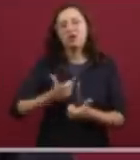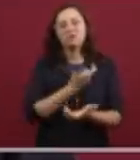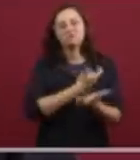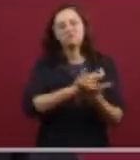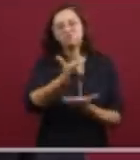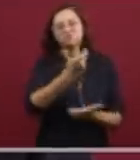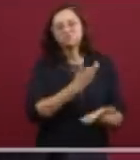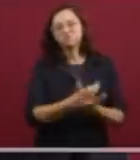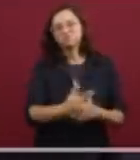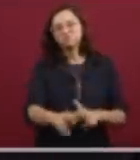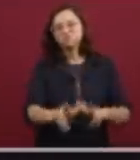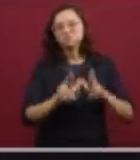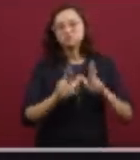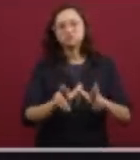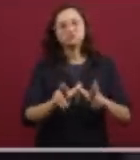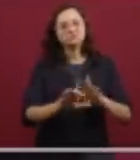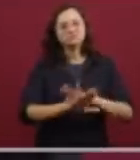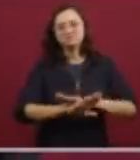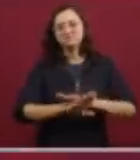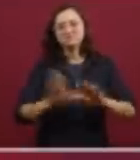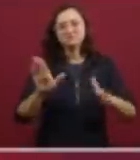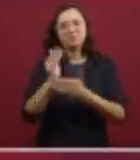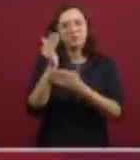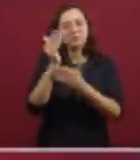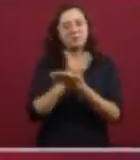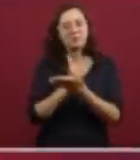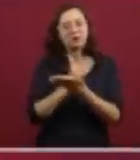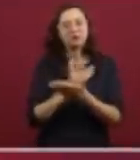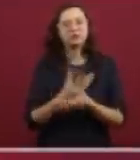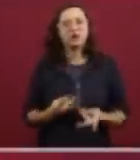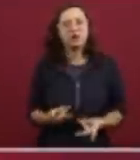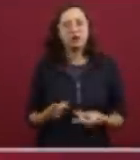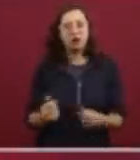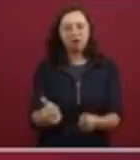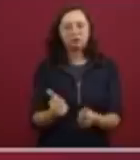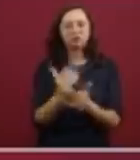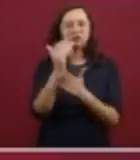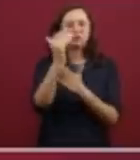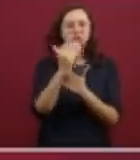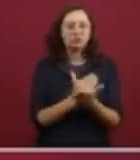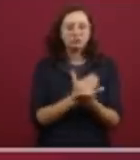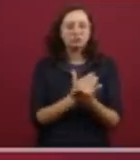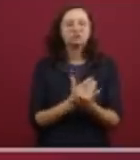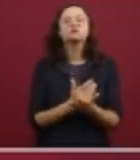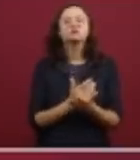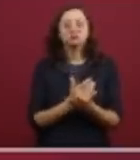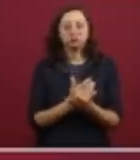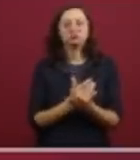una disminución en los gastos, pero están recibiendo más